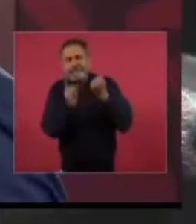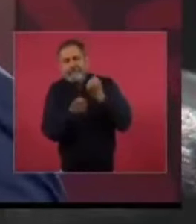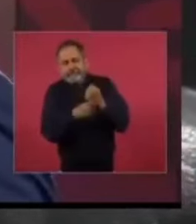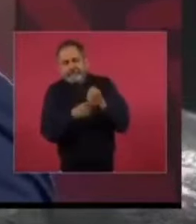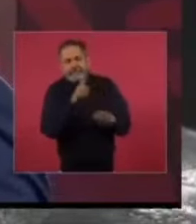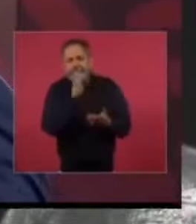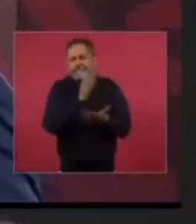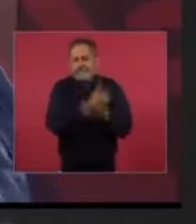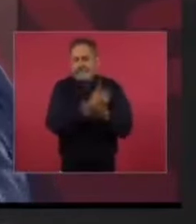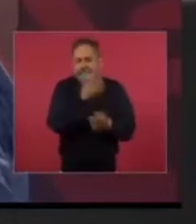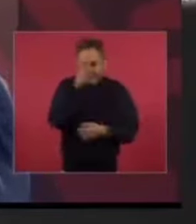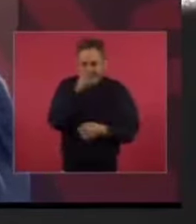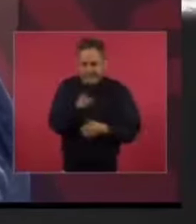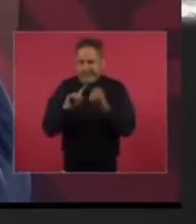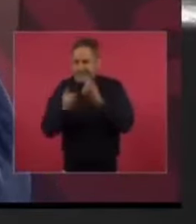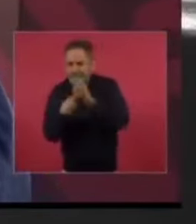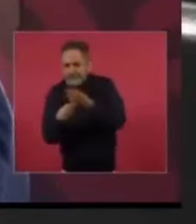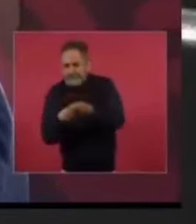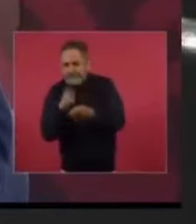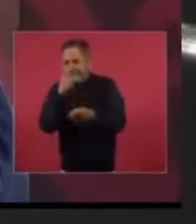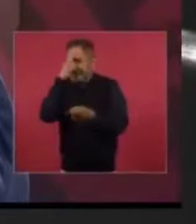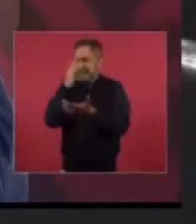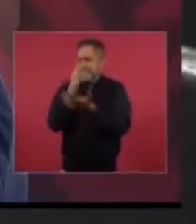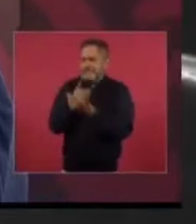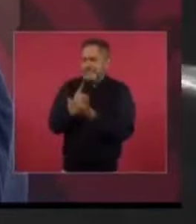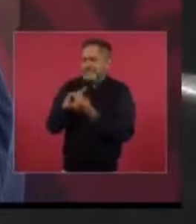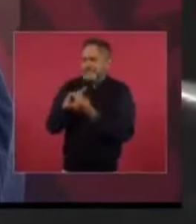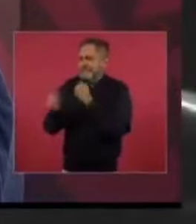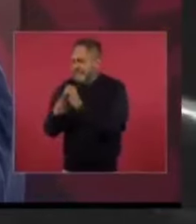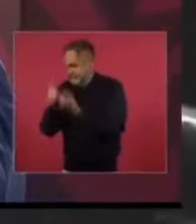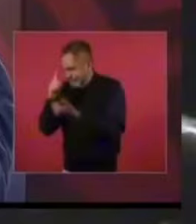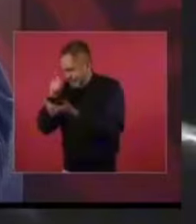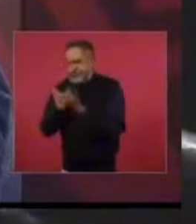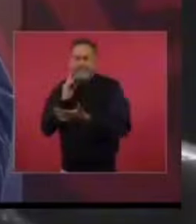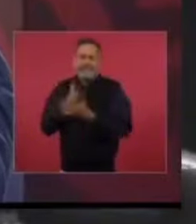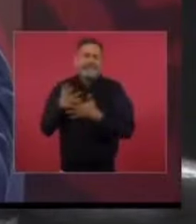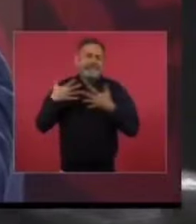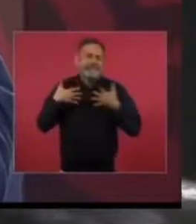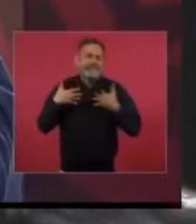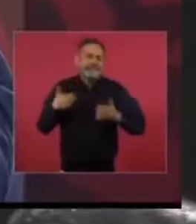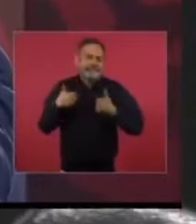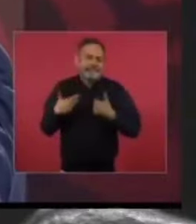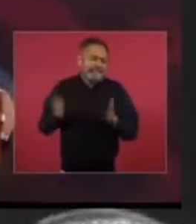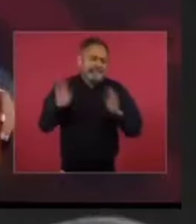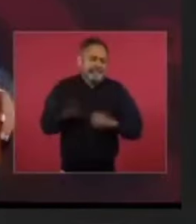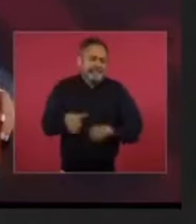en verdad, cuando ni siquiera tuvieron una real elección para tener a su candidata, ¿no?